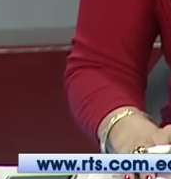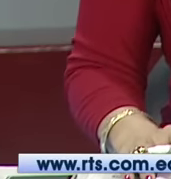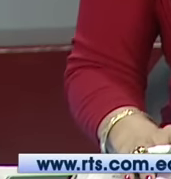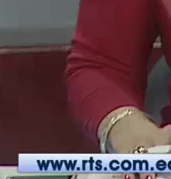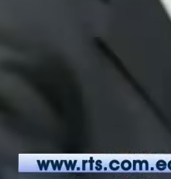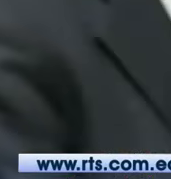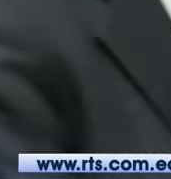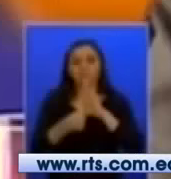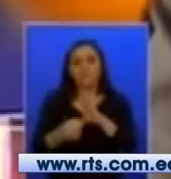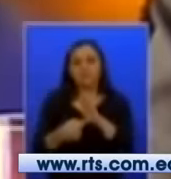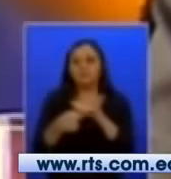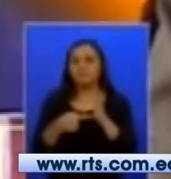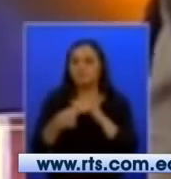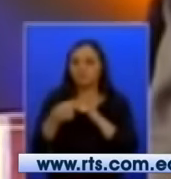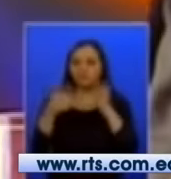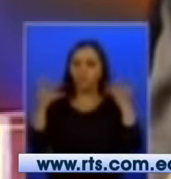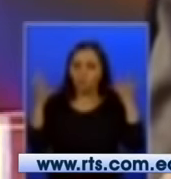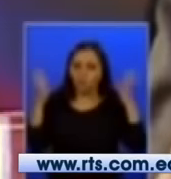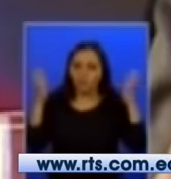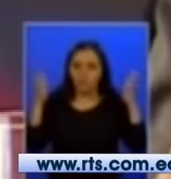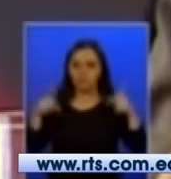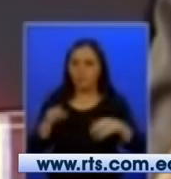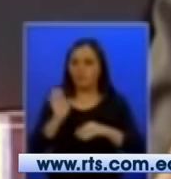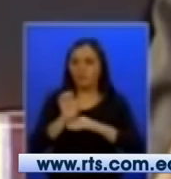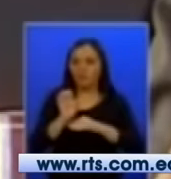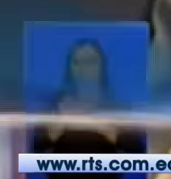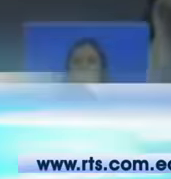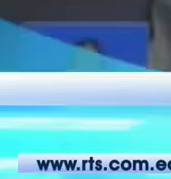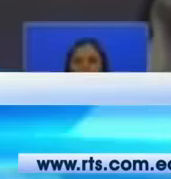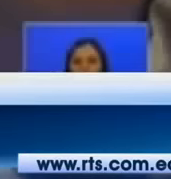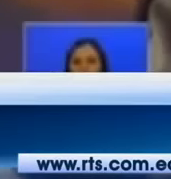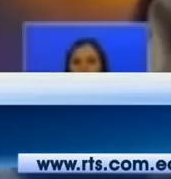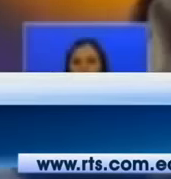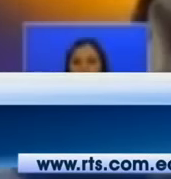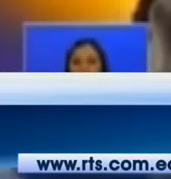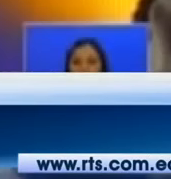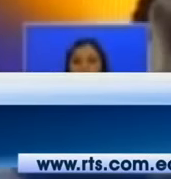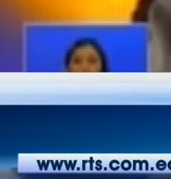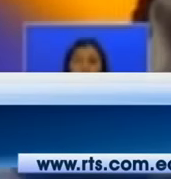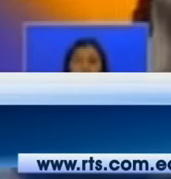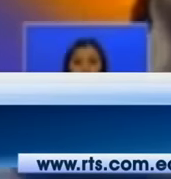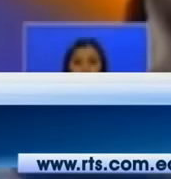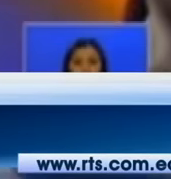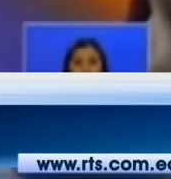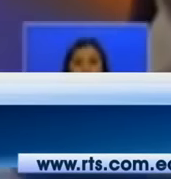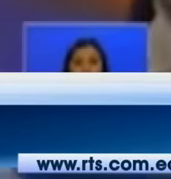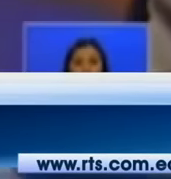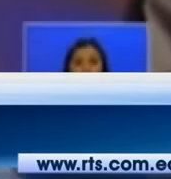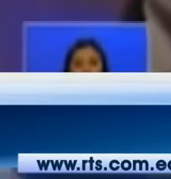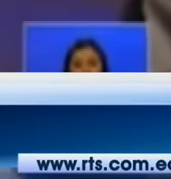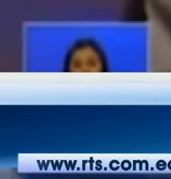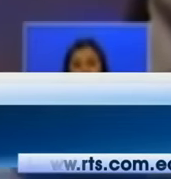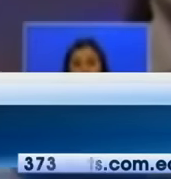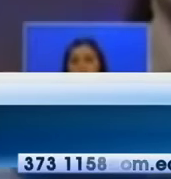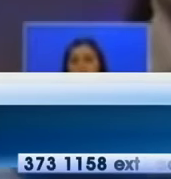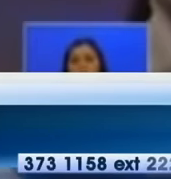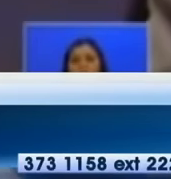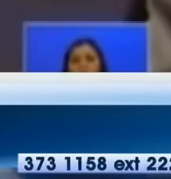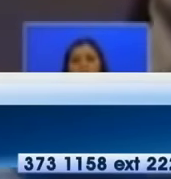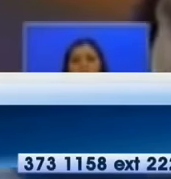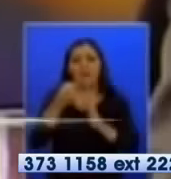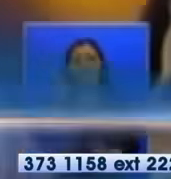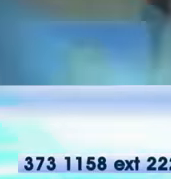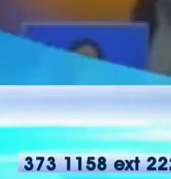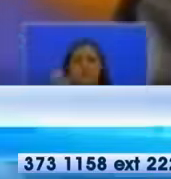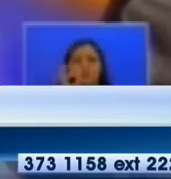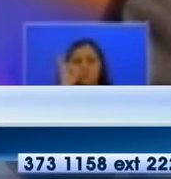Impuestos. Sabemos que el promedio de impuestos de Ecuador es más bajo que el promedio de América Latina. Tomemos un ejemplo, el IVA, 12%,